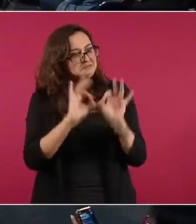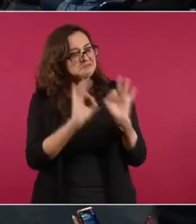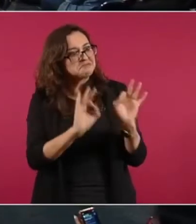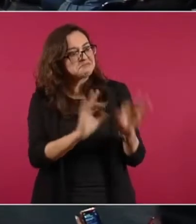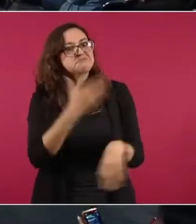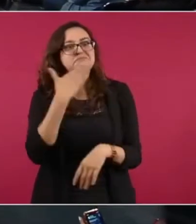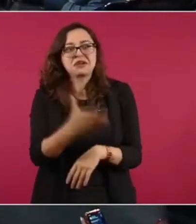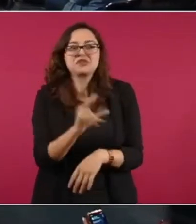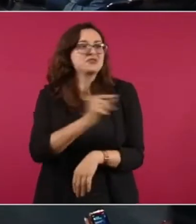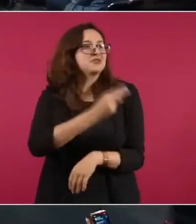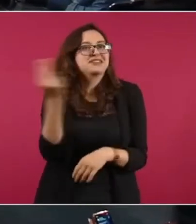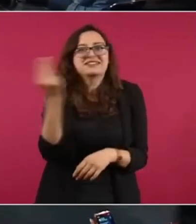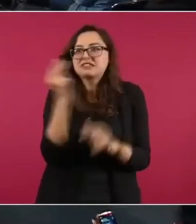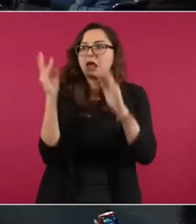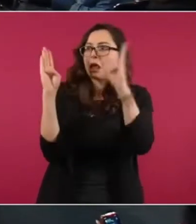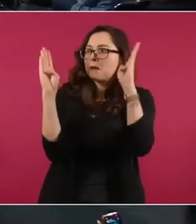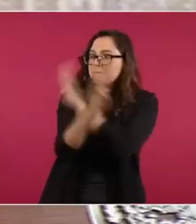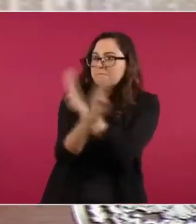estar